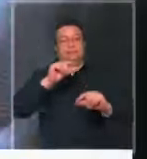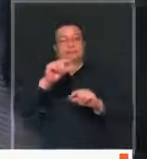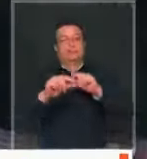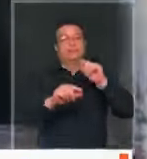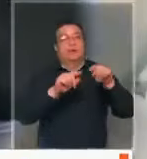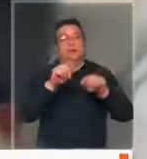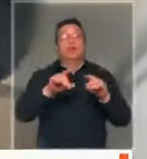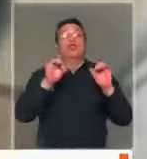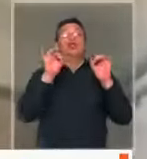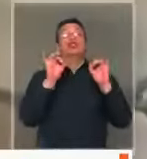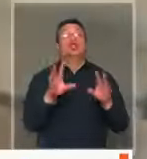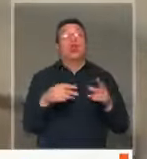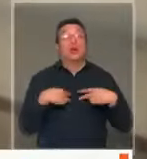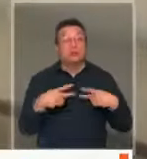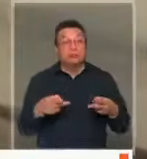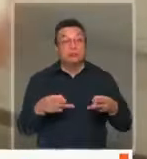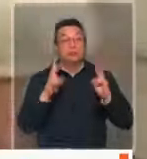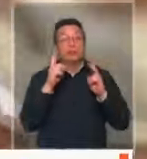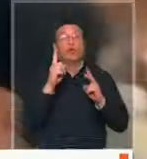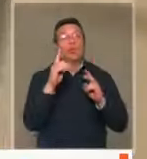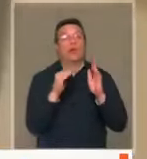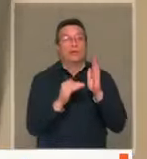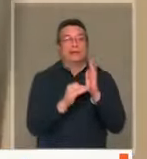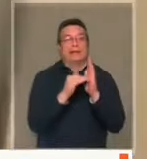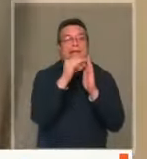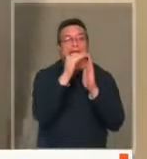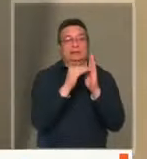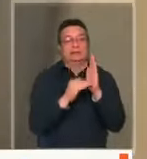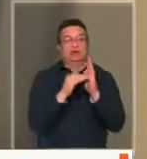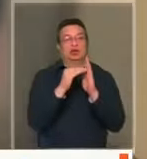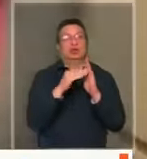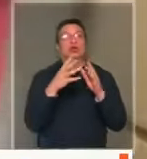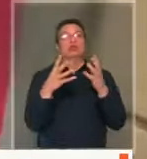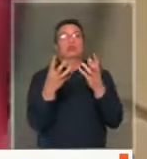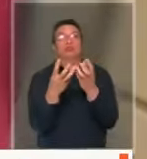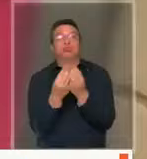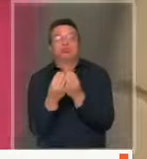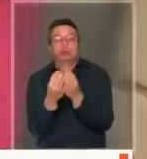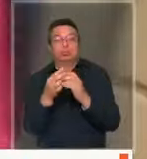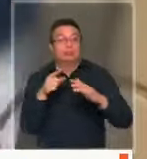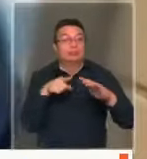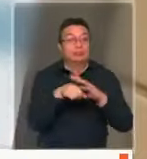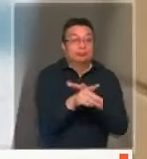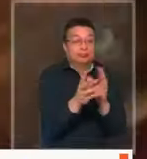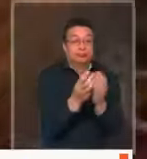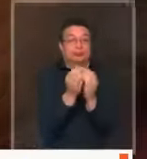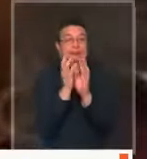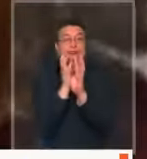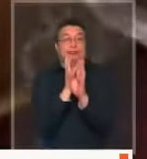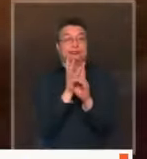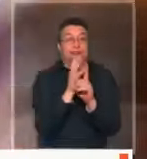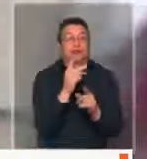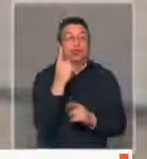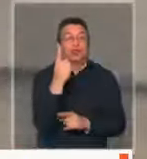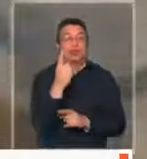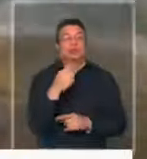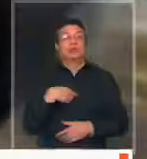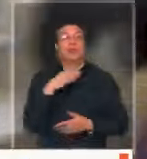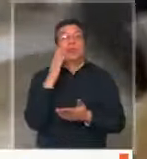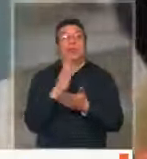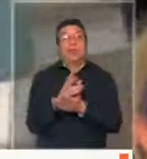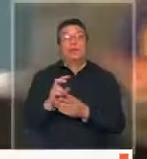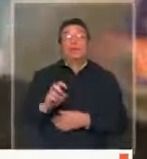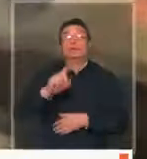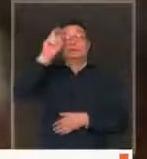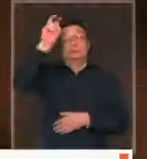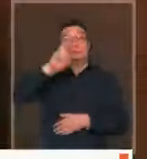que solo estaba disponible un ascensor, ni hablar del atochamiento para ingresar a este. Y tengo que subirlo aquí para allá.